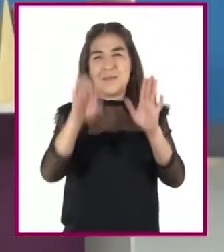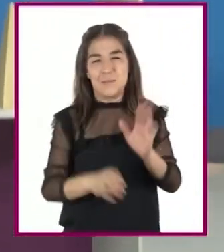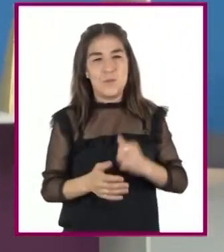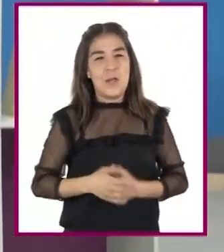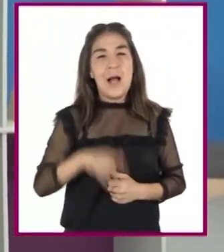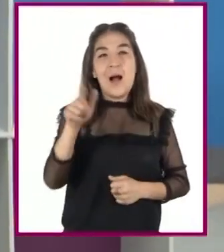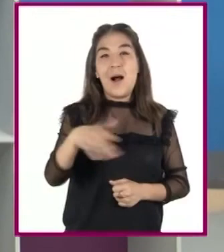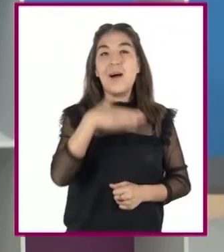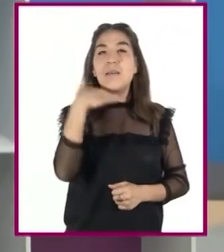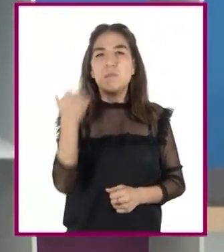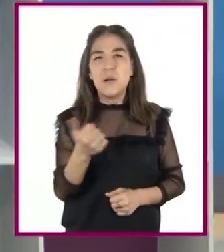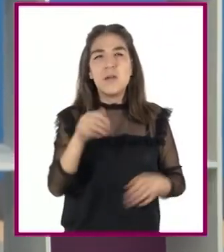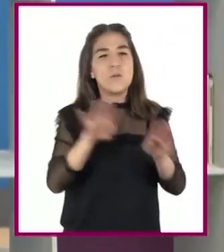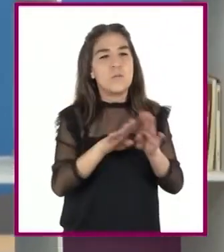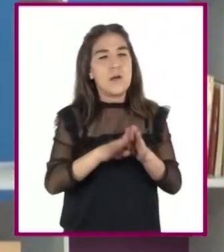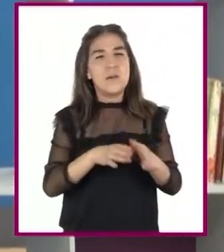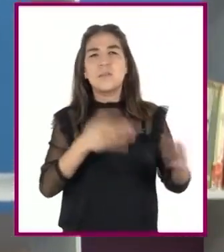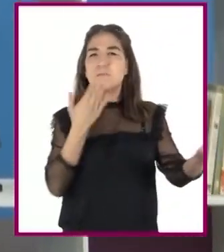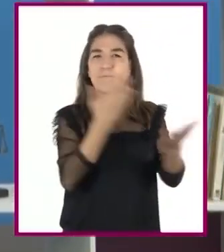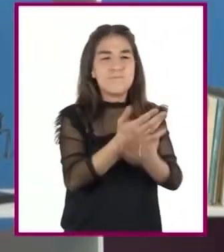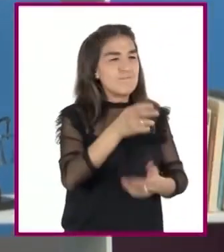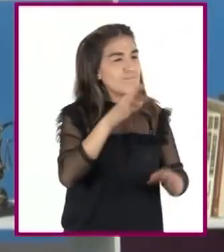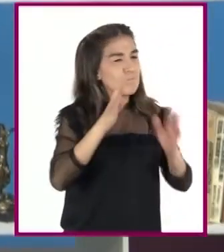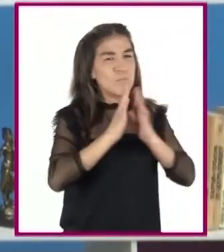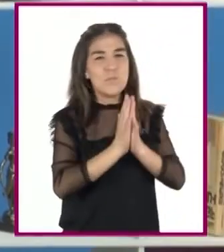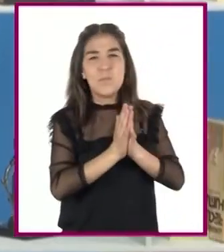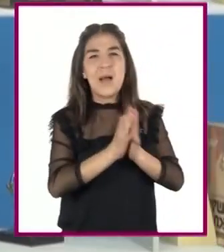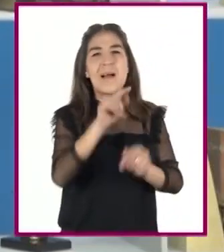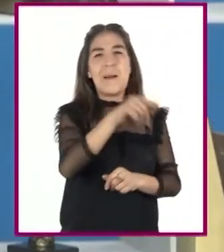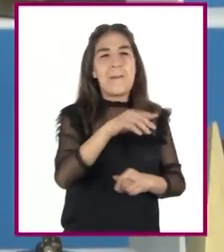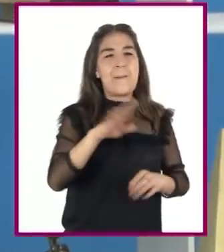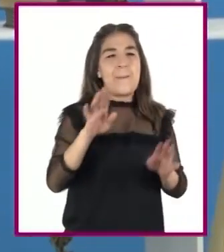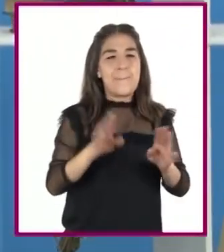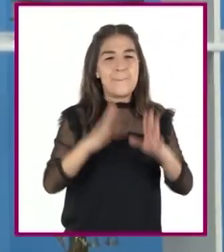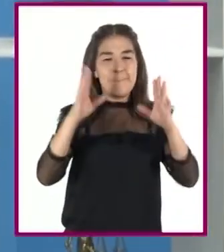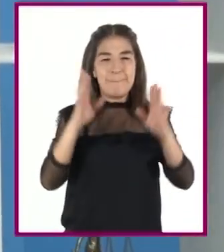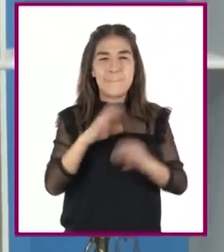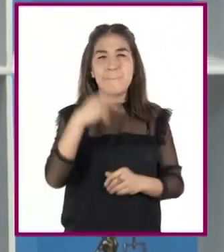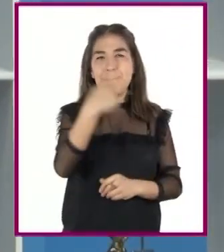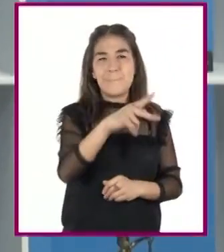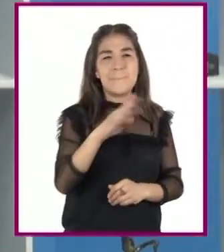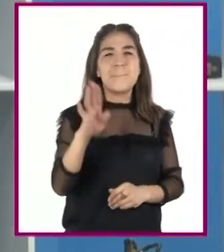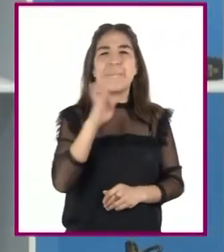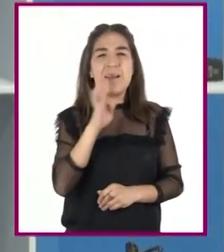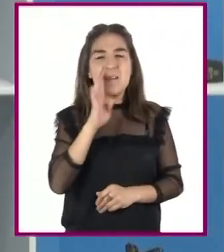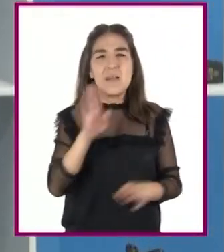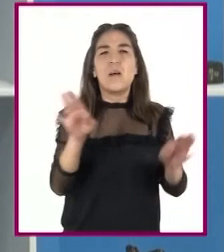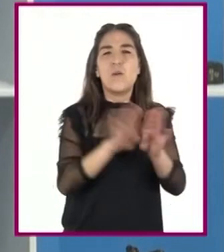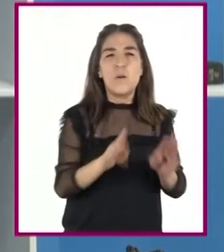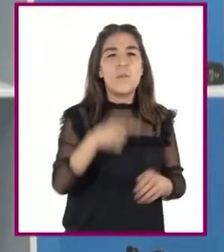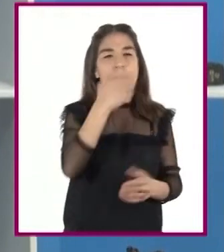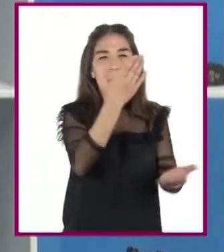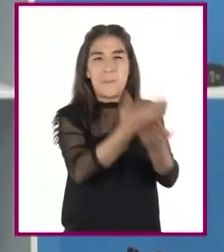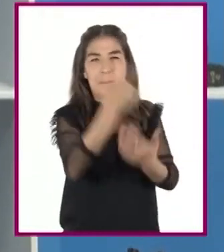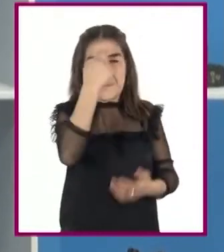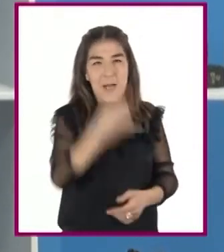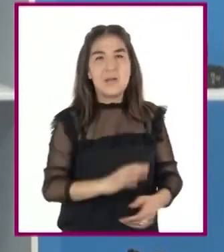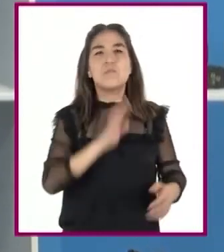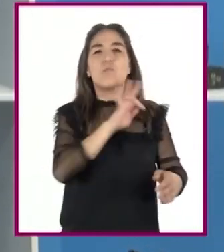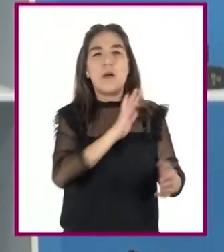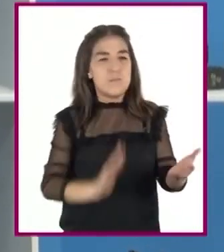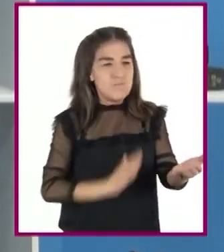Alemania le había exigido a Bélgica que tenía un estatuto de neutralidad que le permitiera el paso de sus